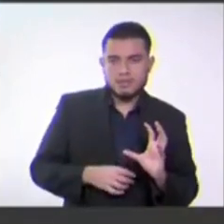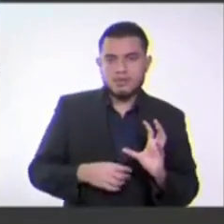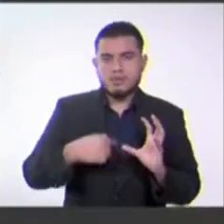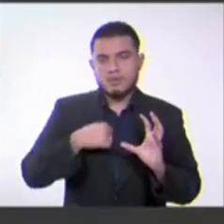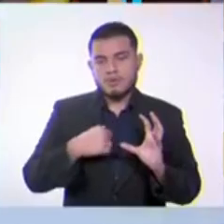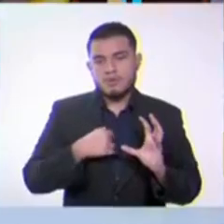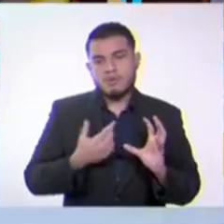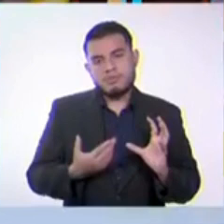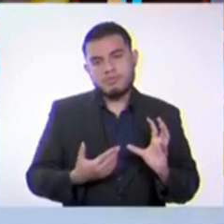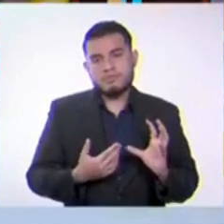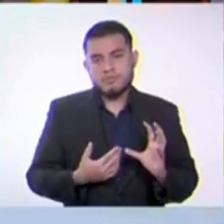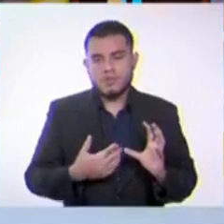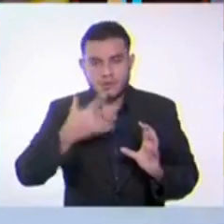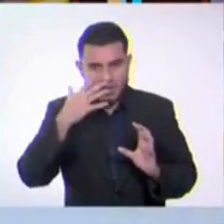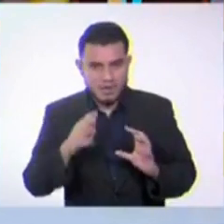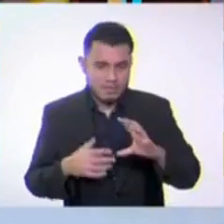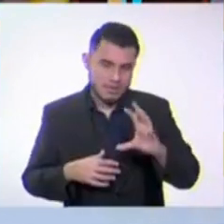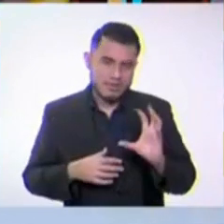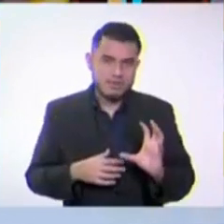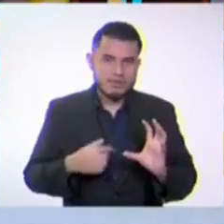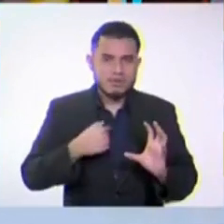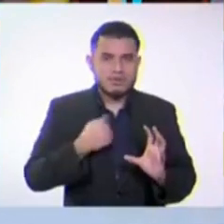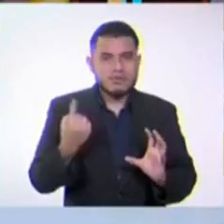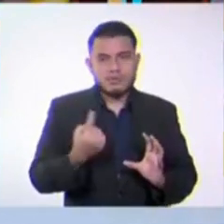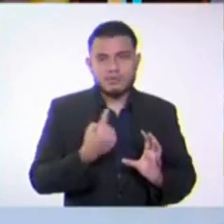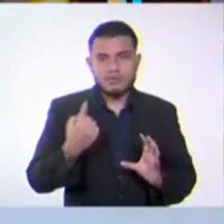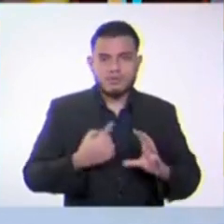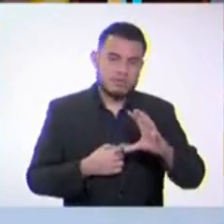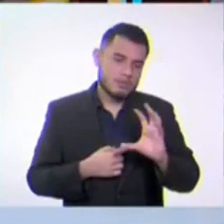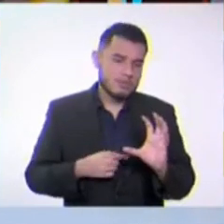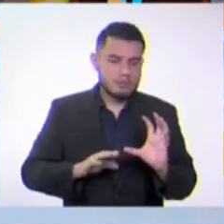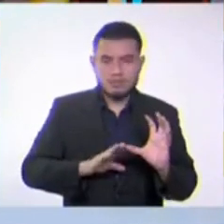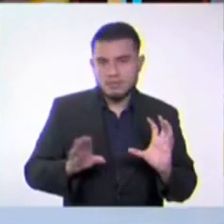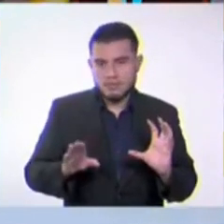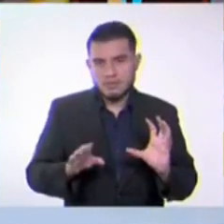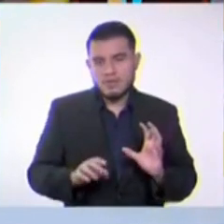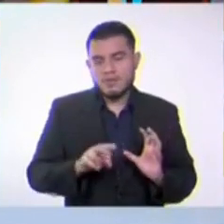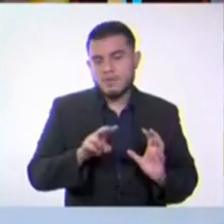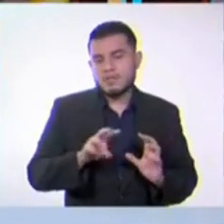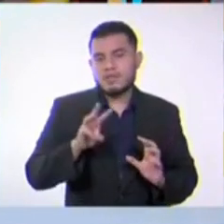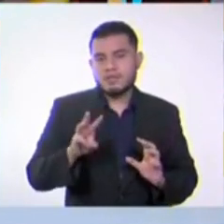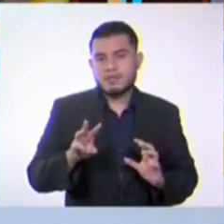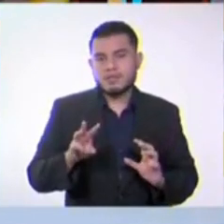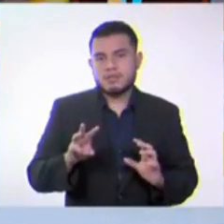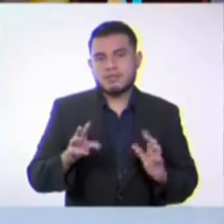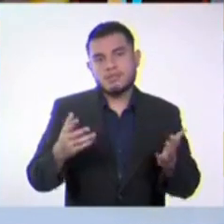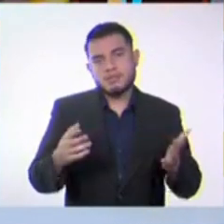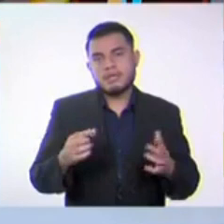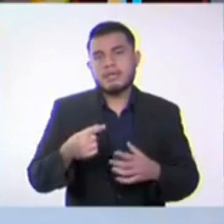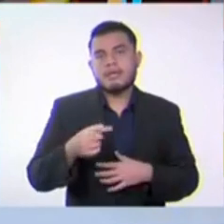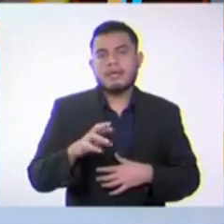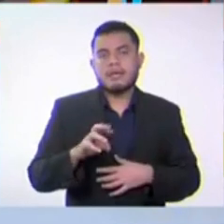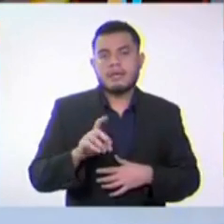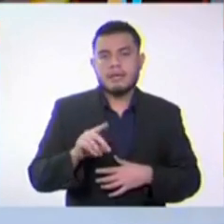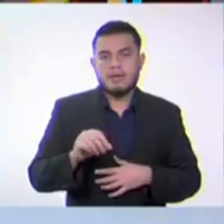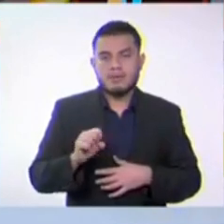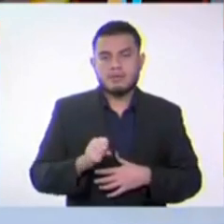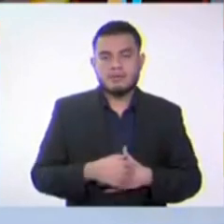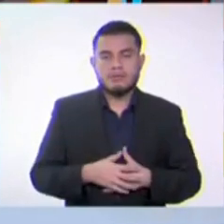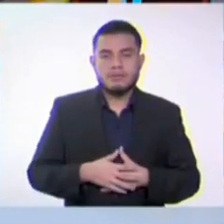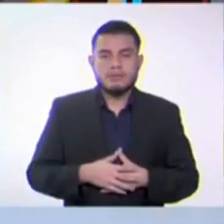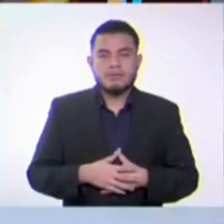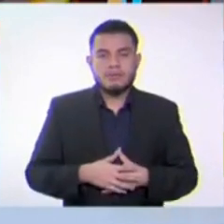fijo, obviamente solo lo tengo a esta inclinación de 23 grados. Sin embargo,